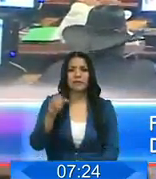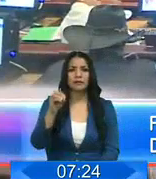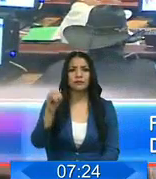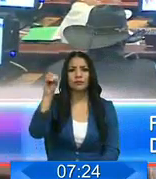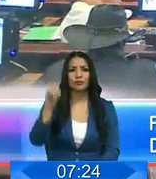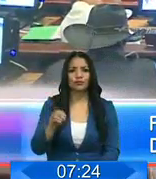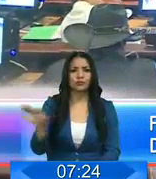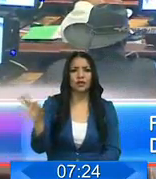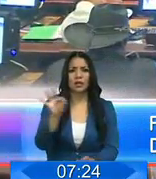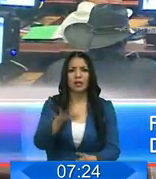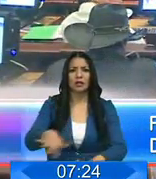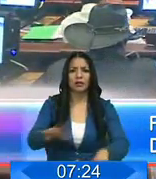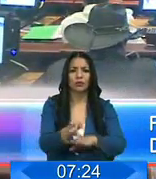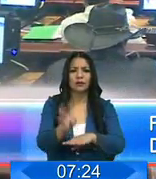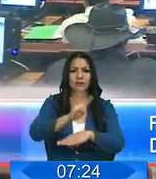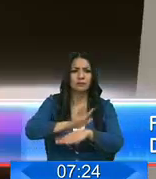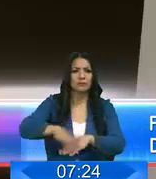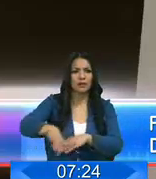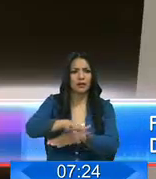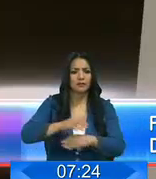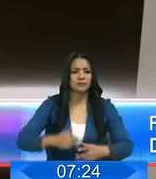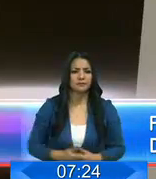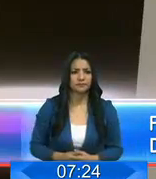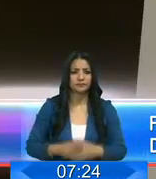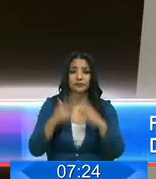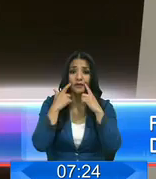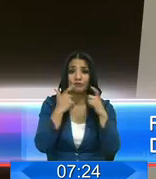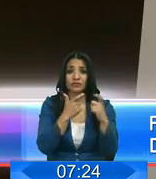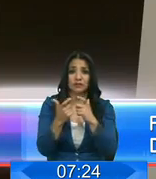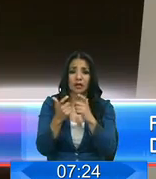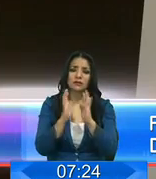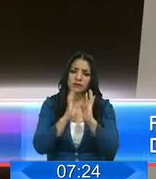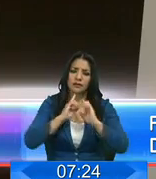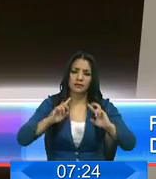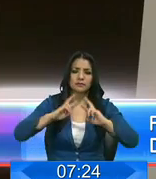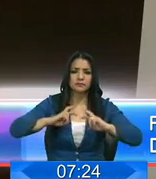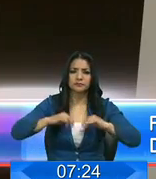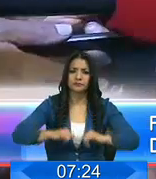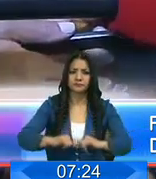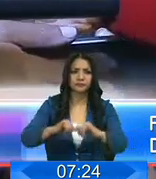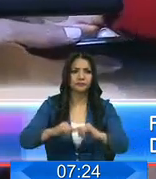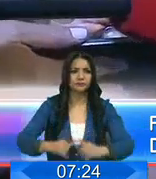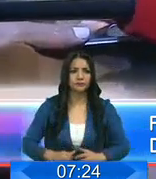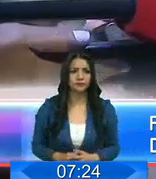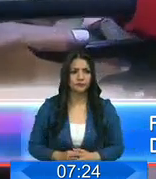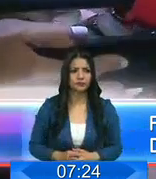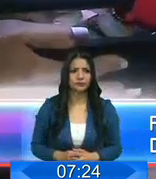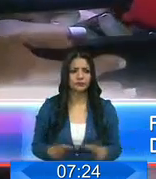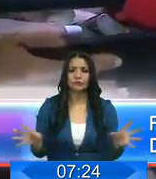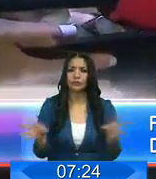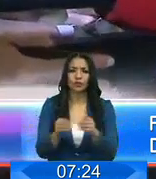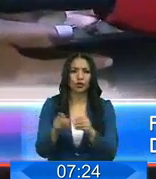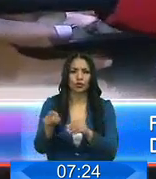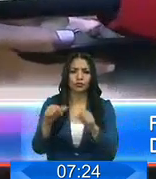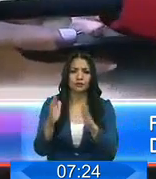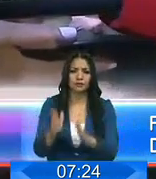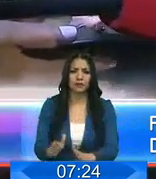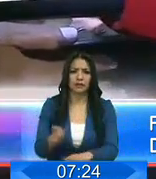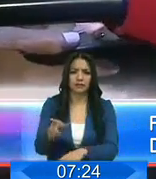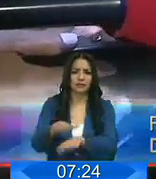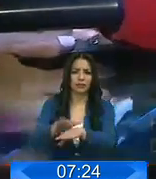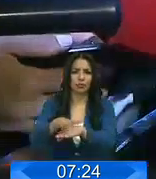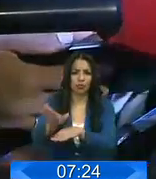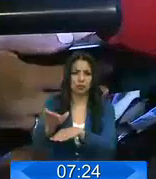de la representación dentro de la legislatura. En la fiscalía ofrecen avanzar con las investigaciones. Son todos los involucrados que fueron en su